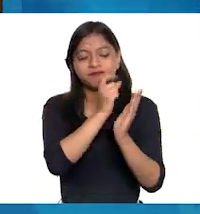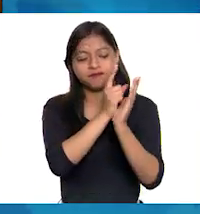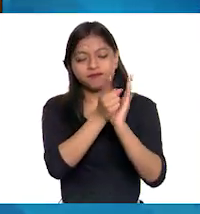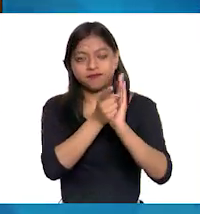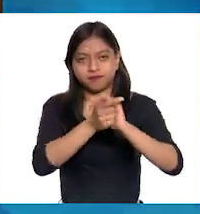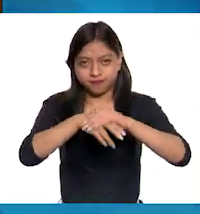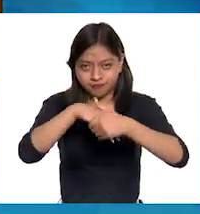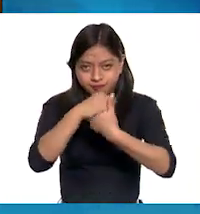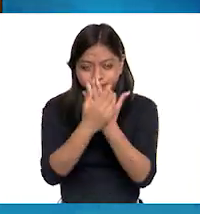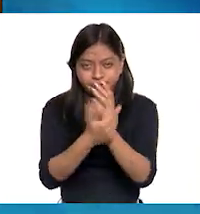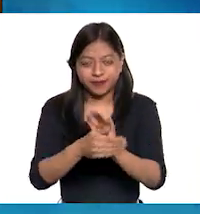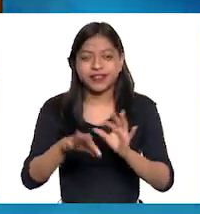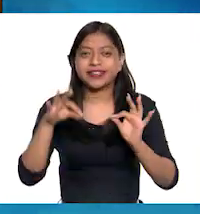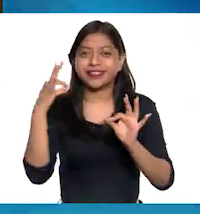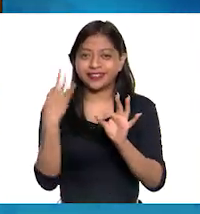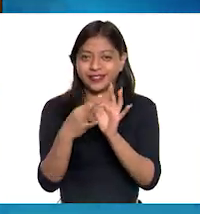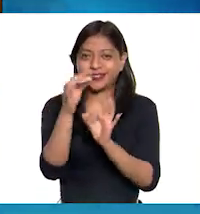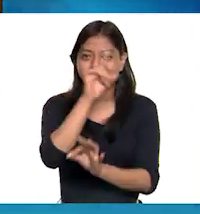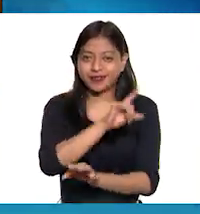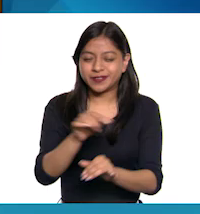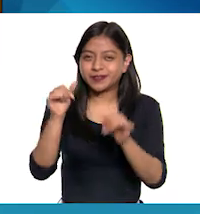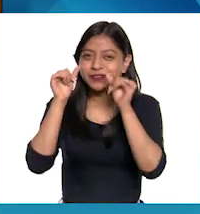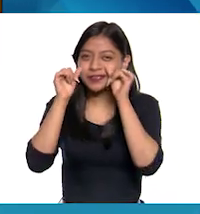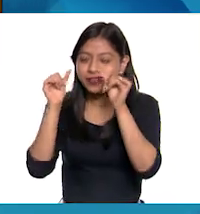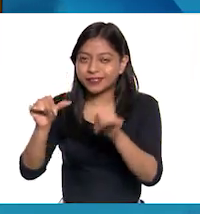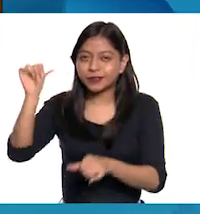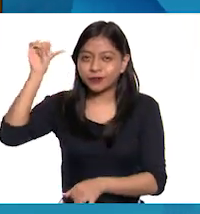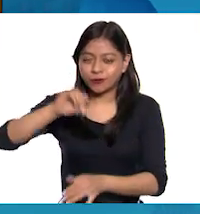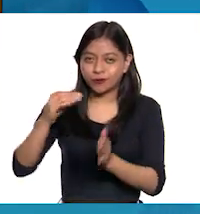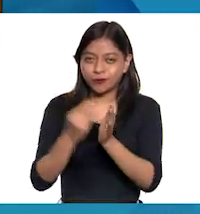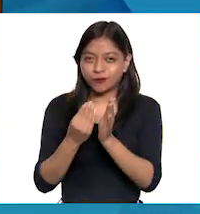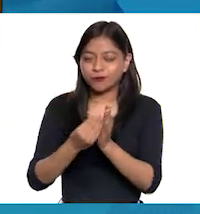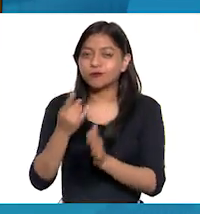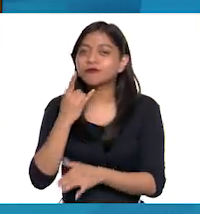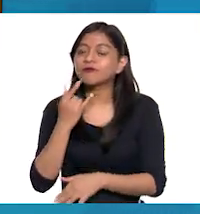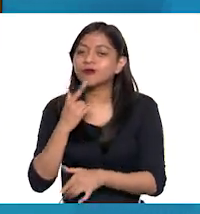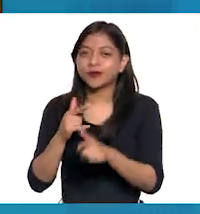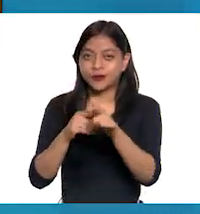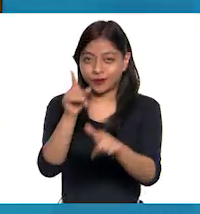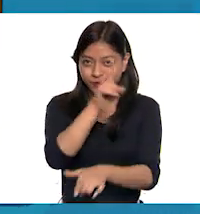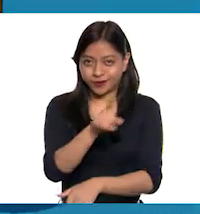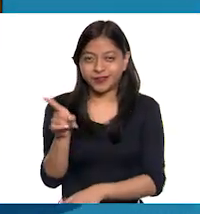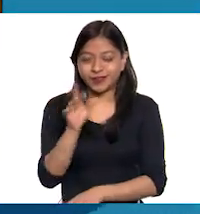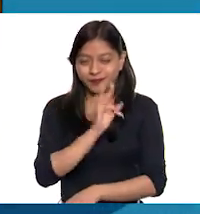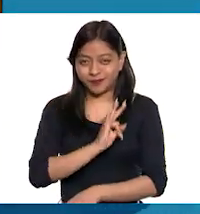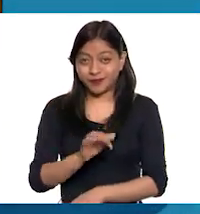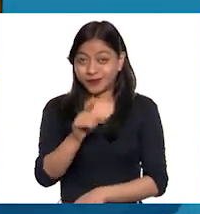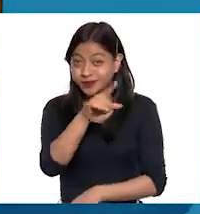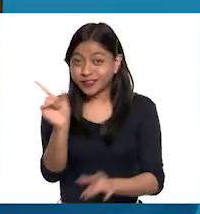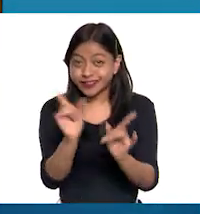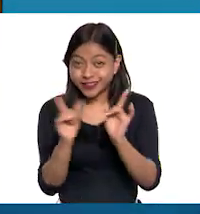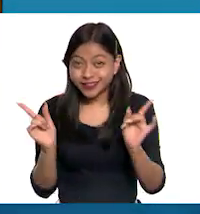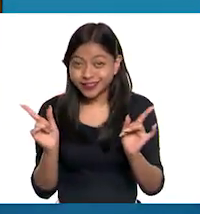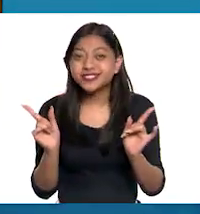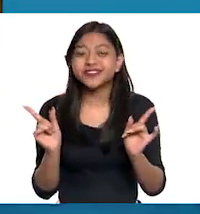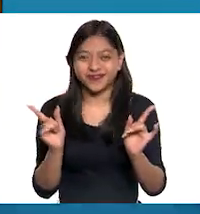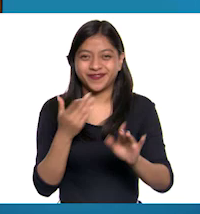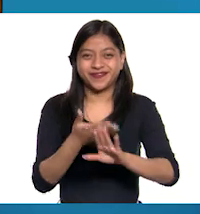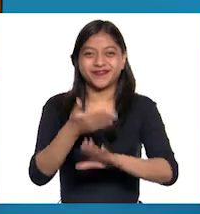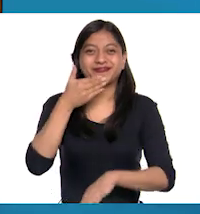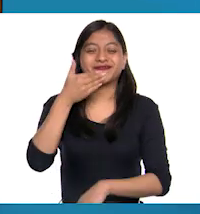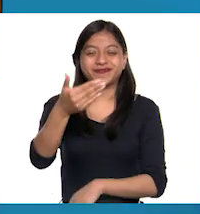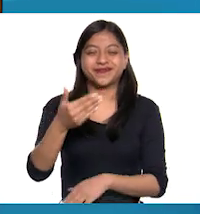Ahora es momento de seguir con el programa de hoy. ¿Listas? ¿Listos?